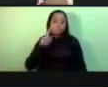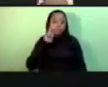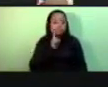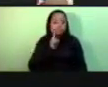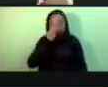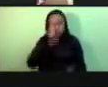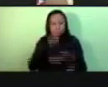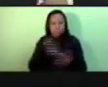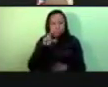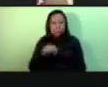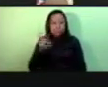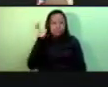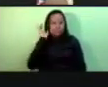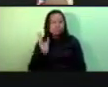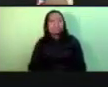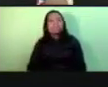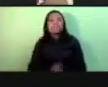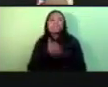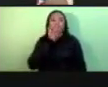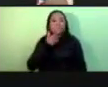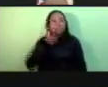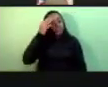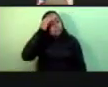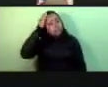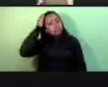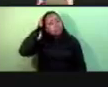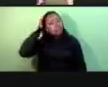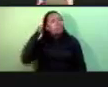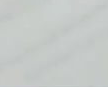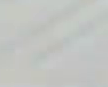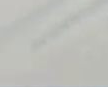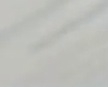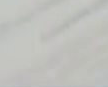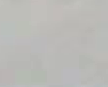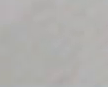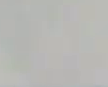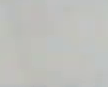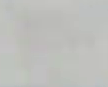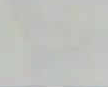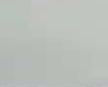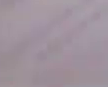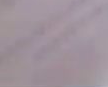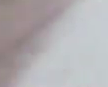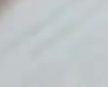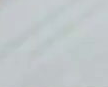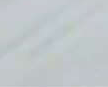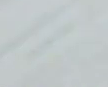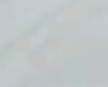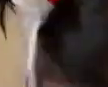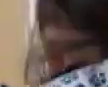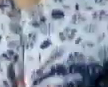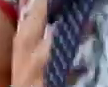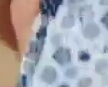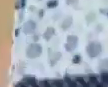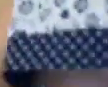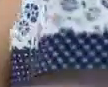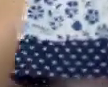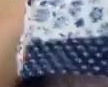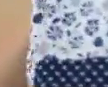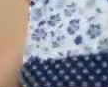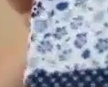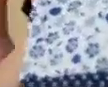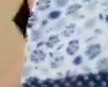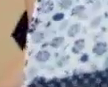jurídico para dar certeza y claridad en los procesos de acción ya que se propone la creación de un registro de adopciones que concentra la información de los menores